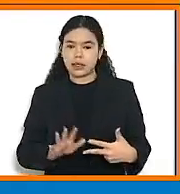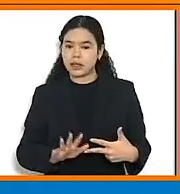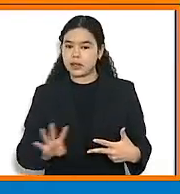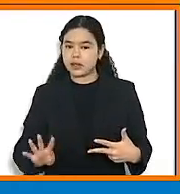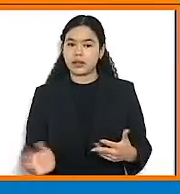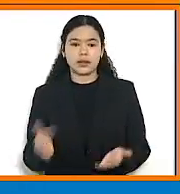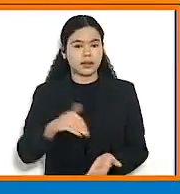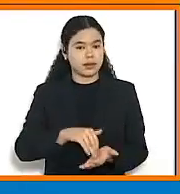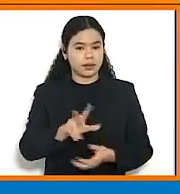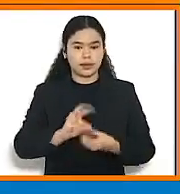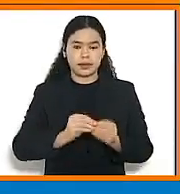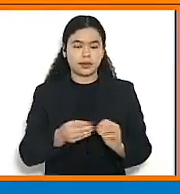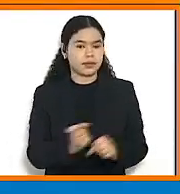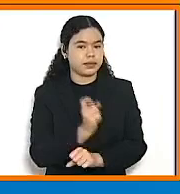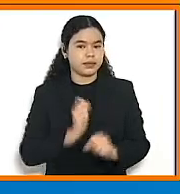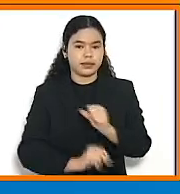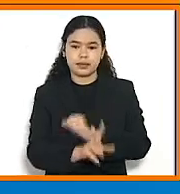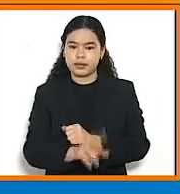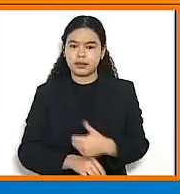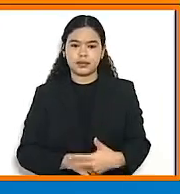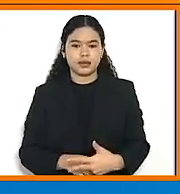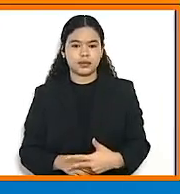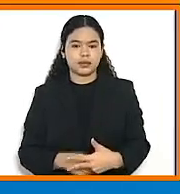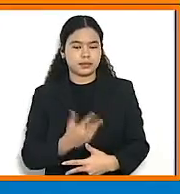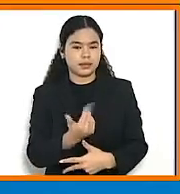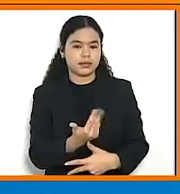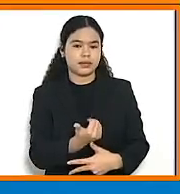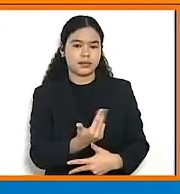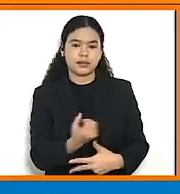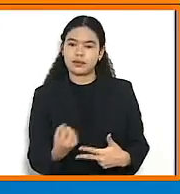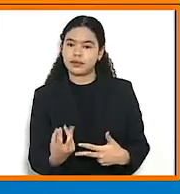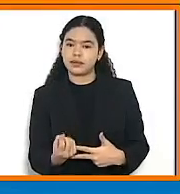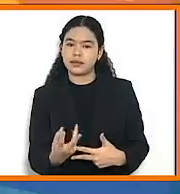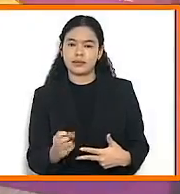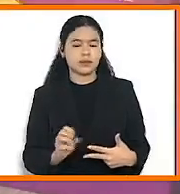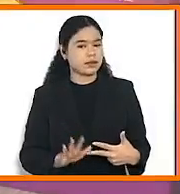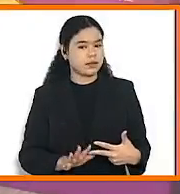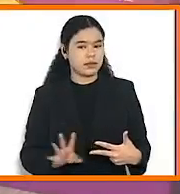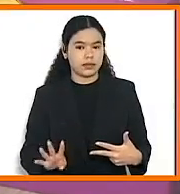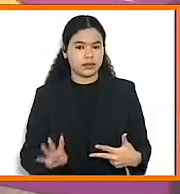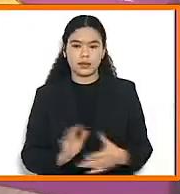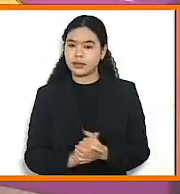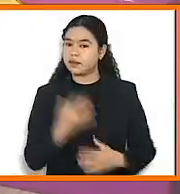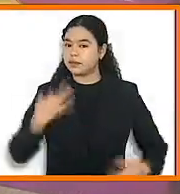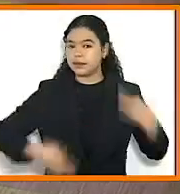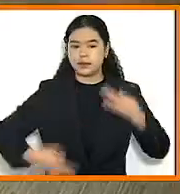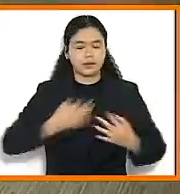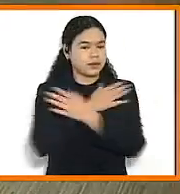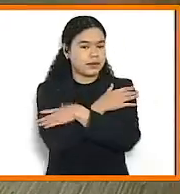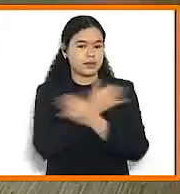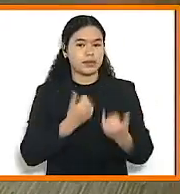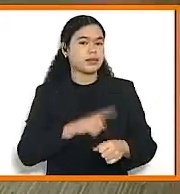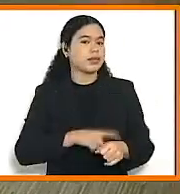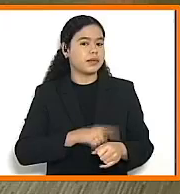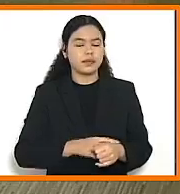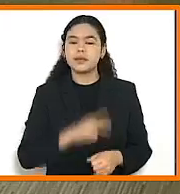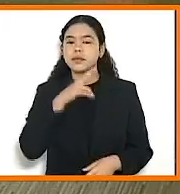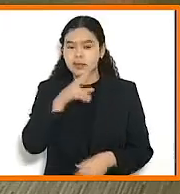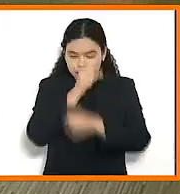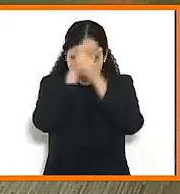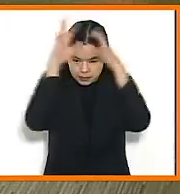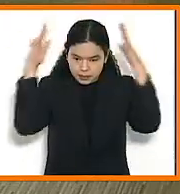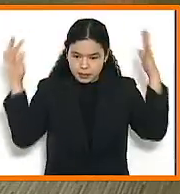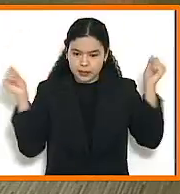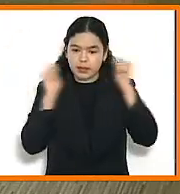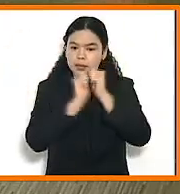54. Los números ganadores para Pega 3 son 13, 12 y 54. Muchas felicidades. Es momento de hacer de tus sueños